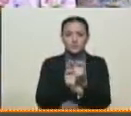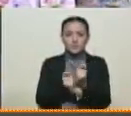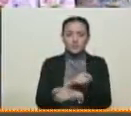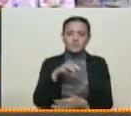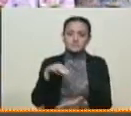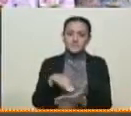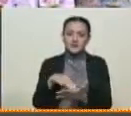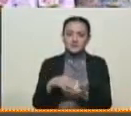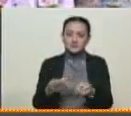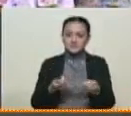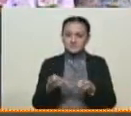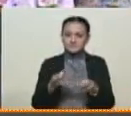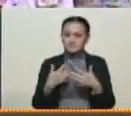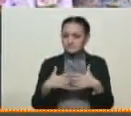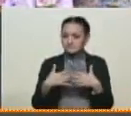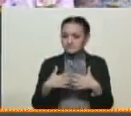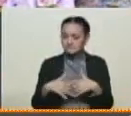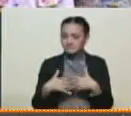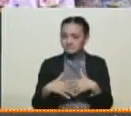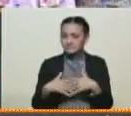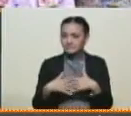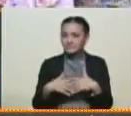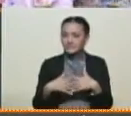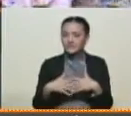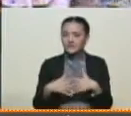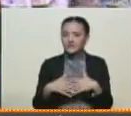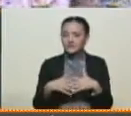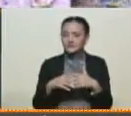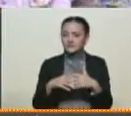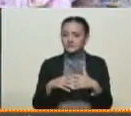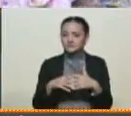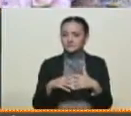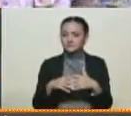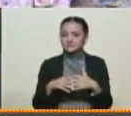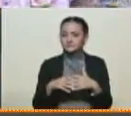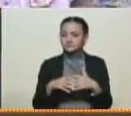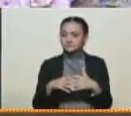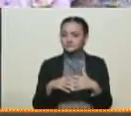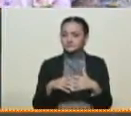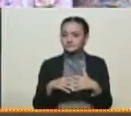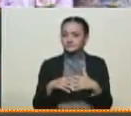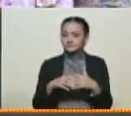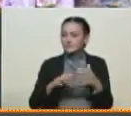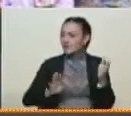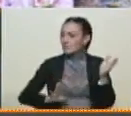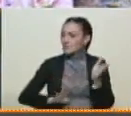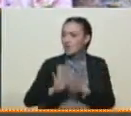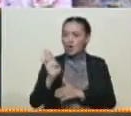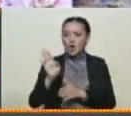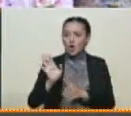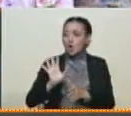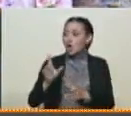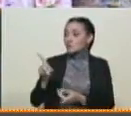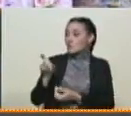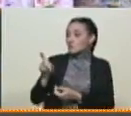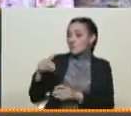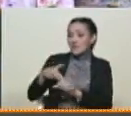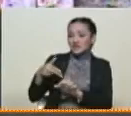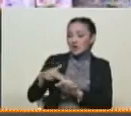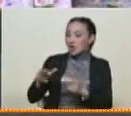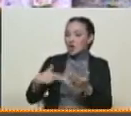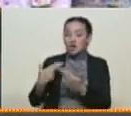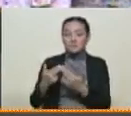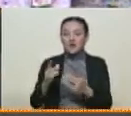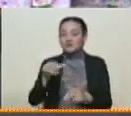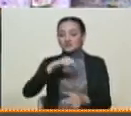una economía productiva y que supere la cultura rentista del petróleo. Así que los